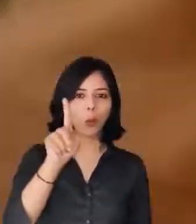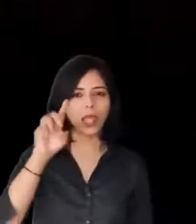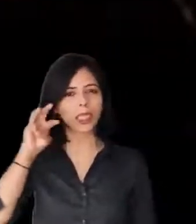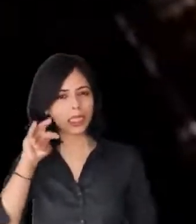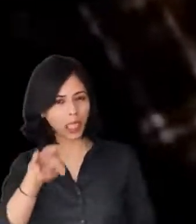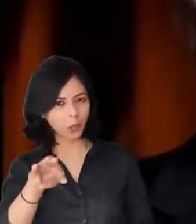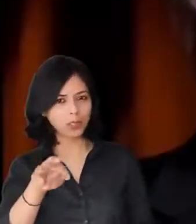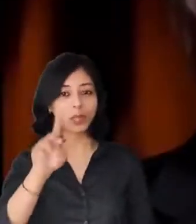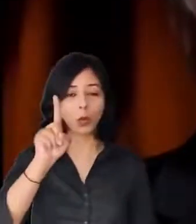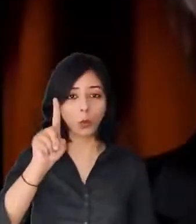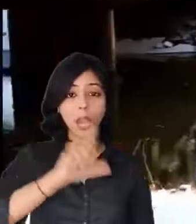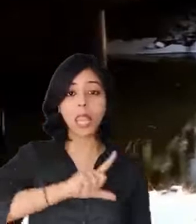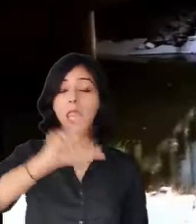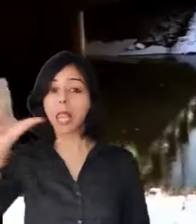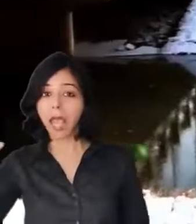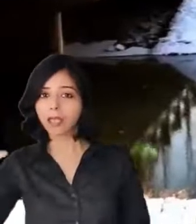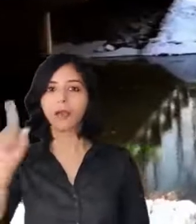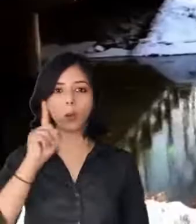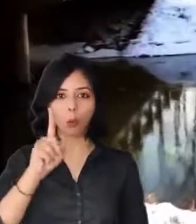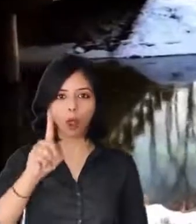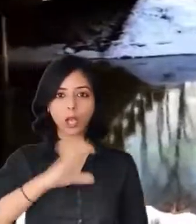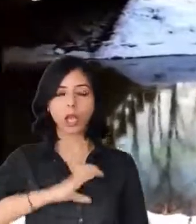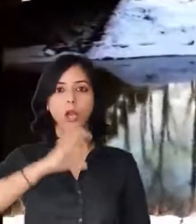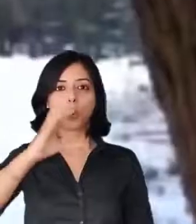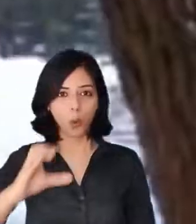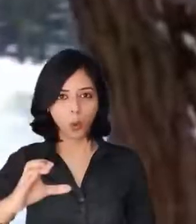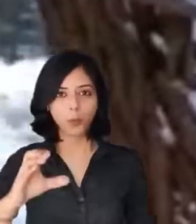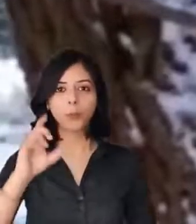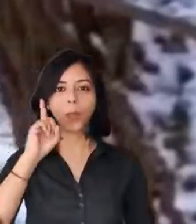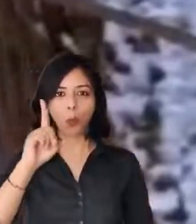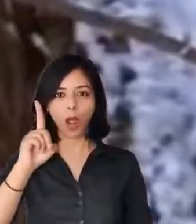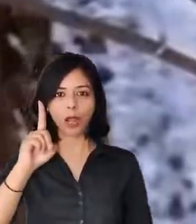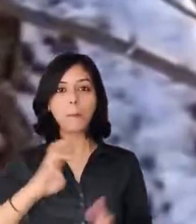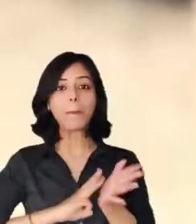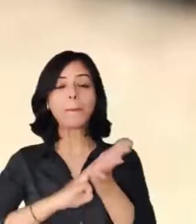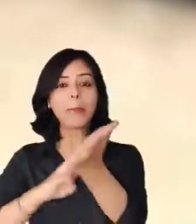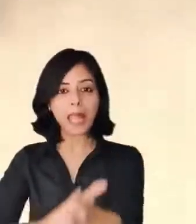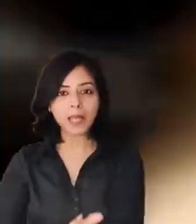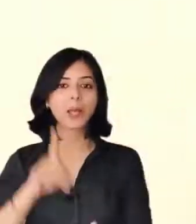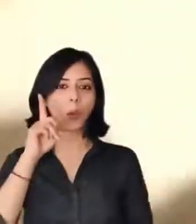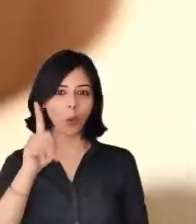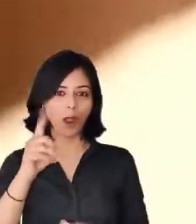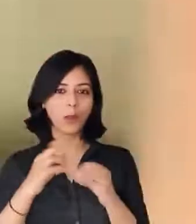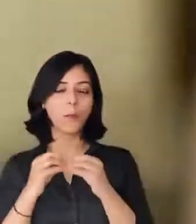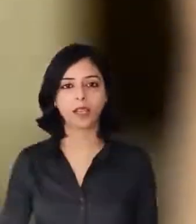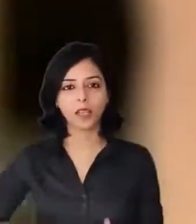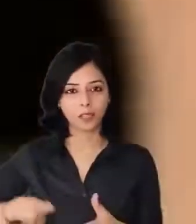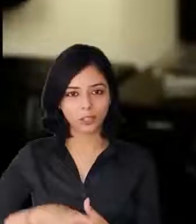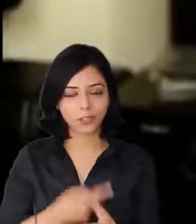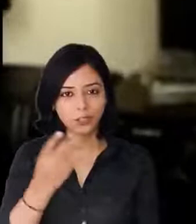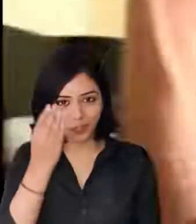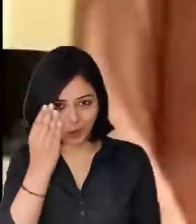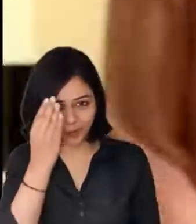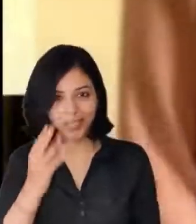la antítesis de lo que era ella. Y según decían, los días previos al crimen, Robin le había dicho a Paxton que